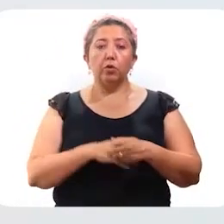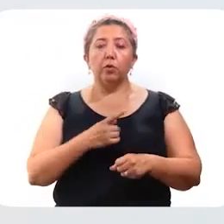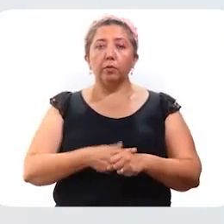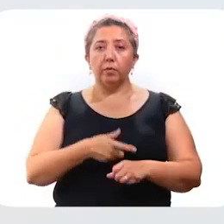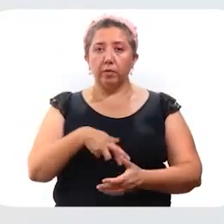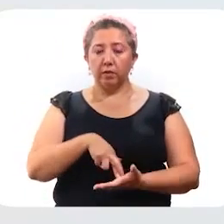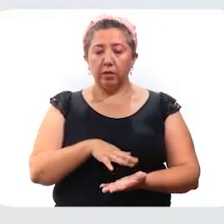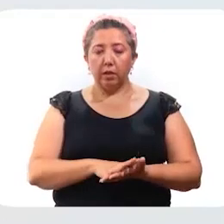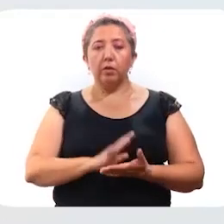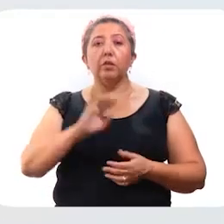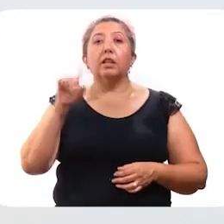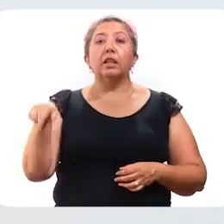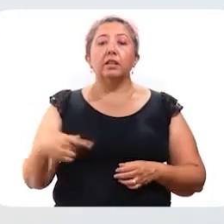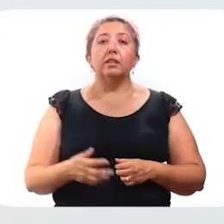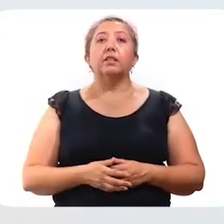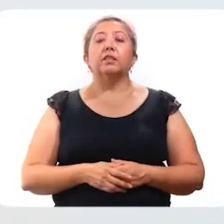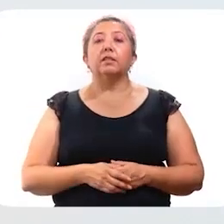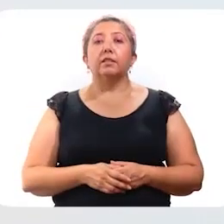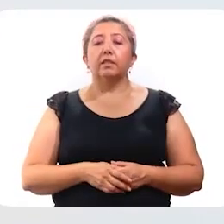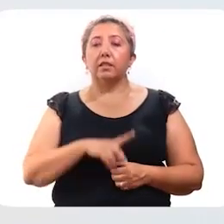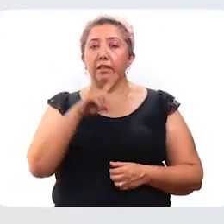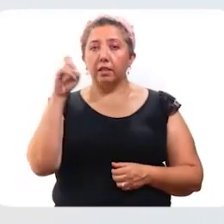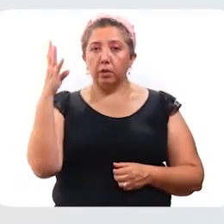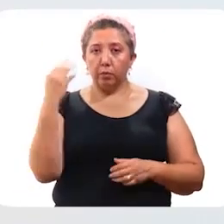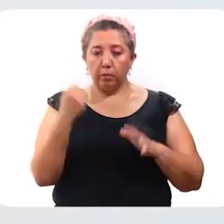total de contagios registrados, que es